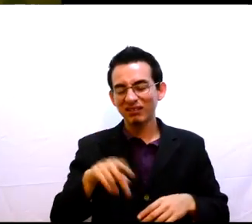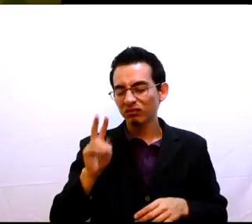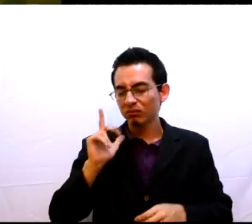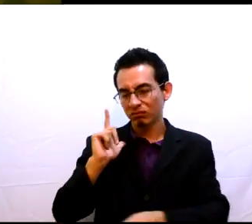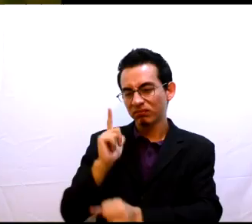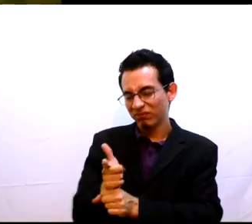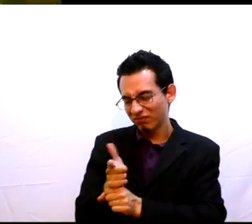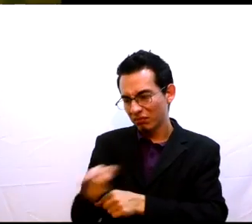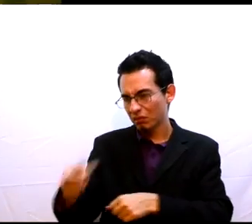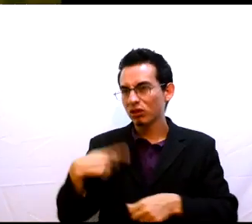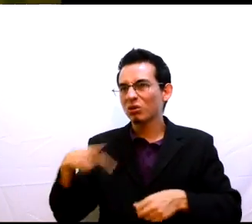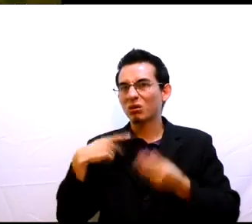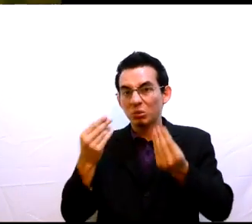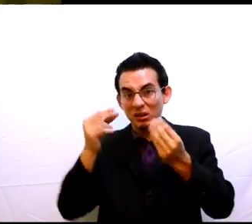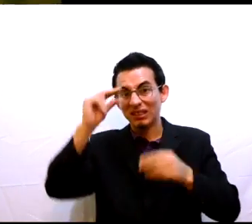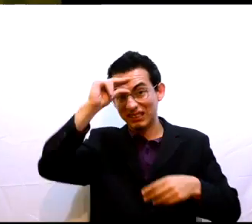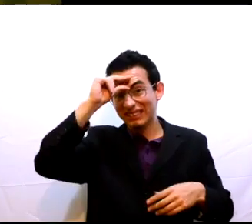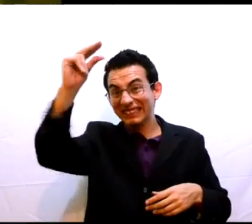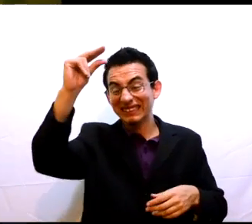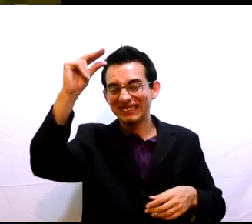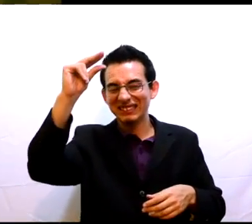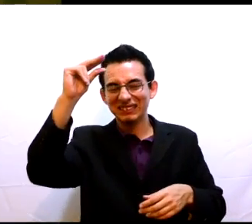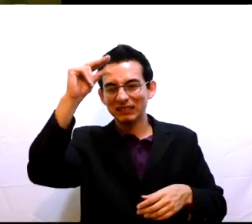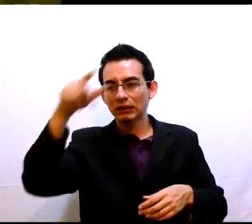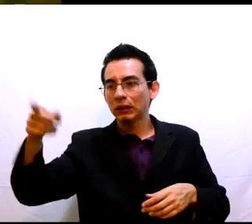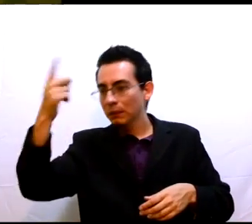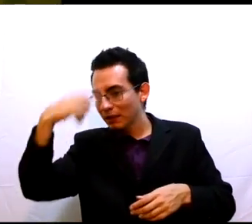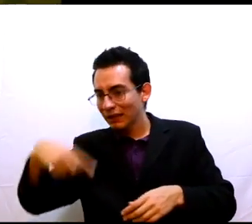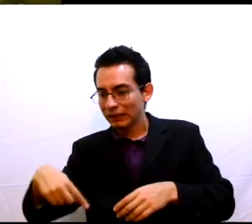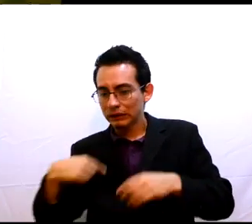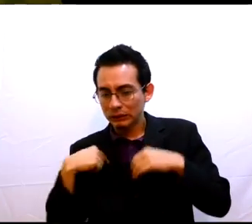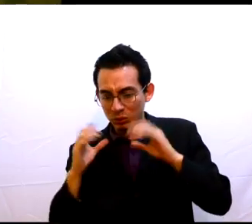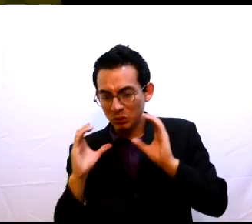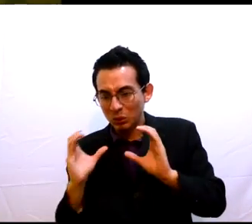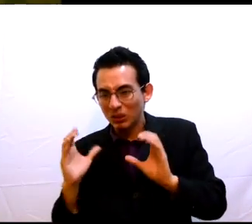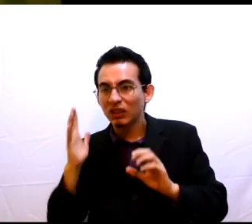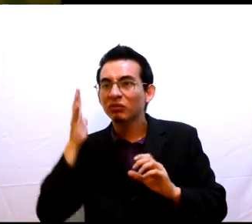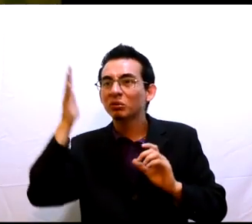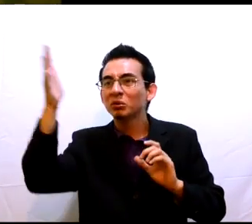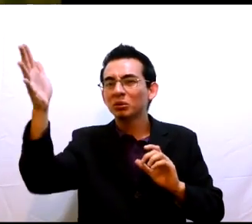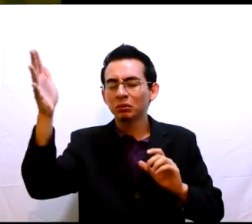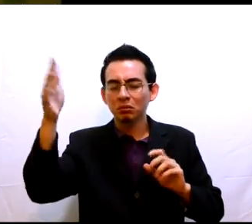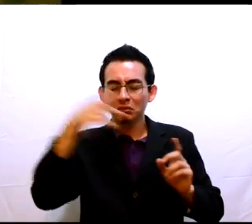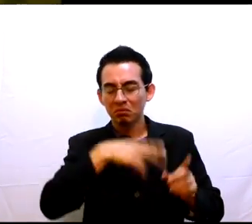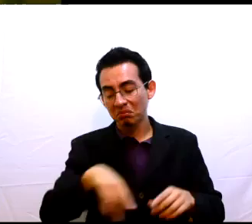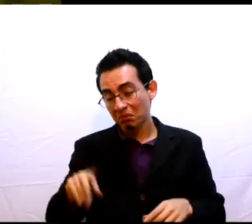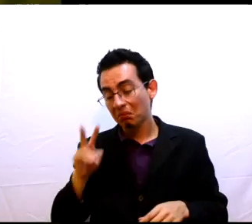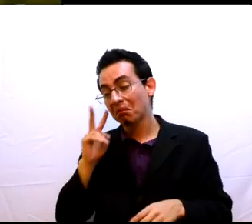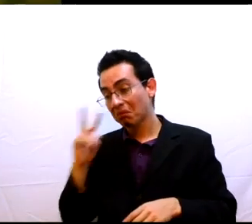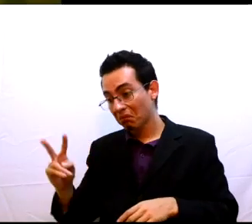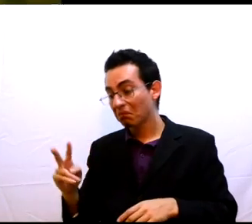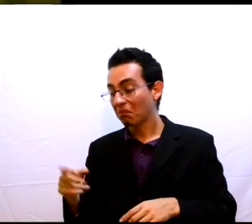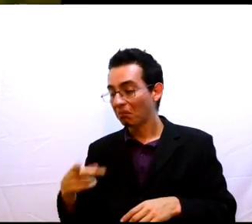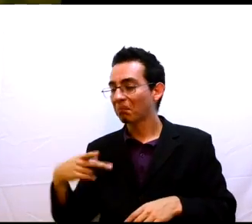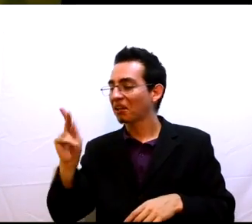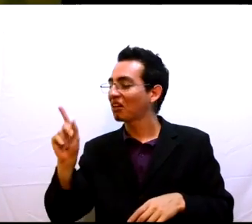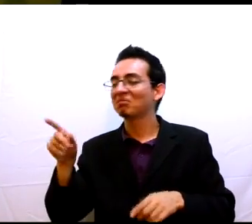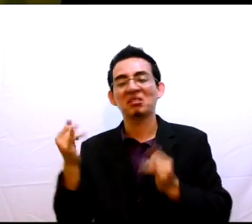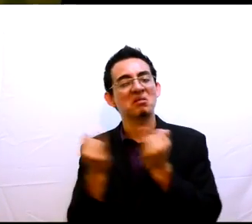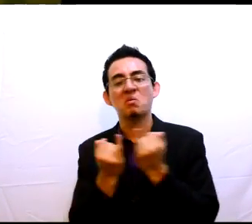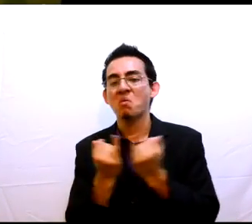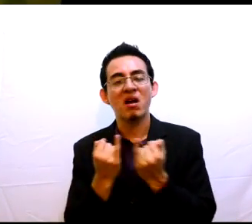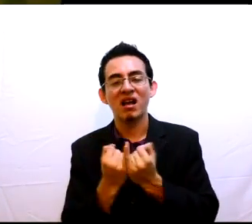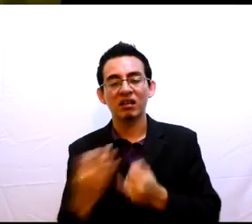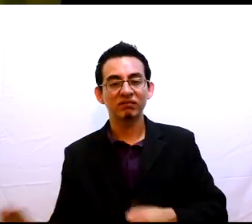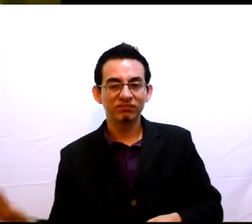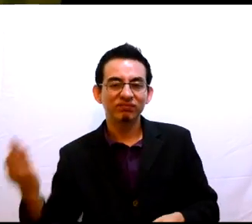manera inteligente sagaz para proteger y asegurar su futuro entonces esto no quiere